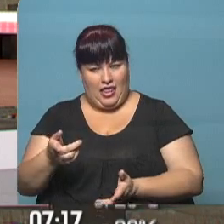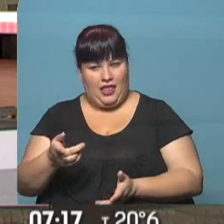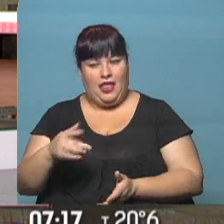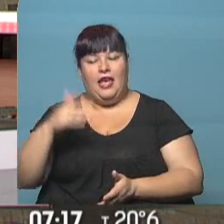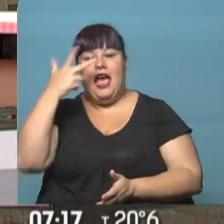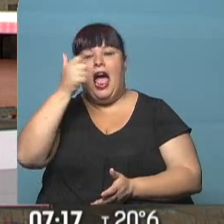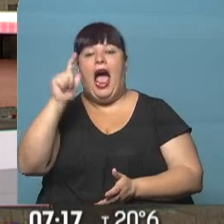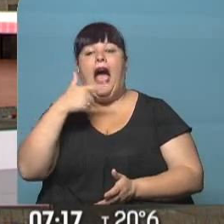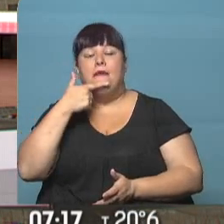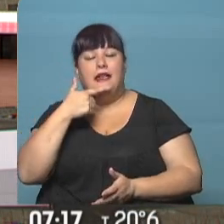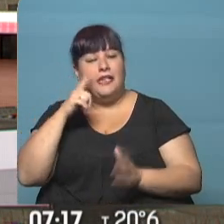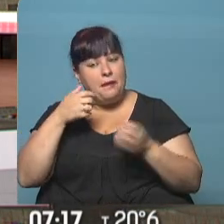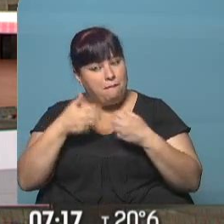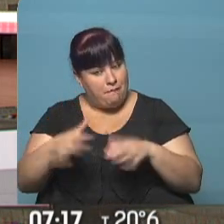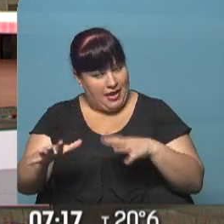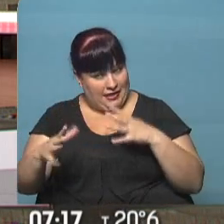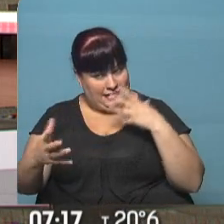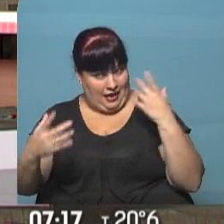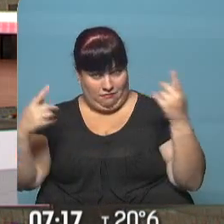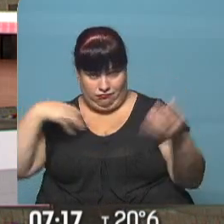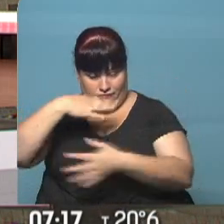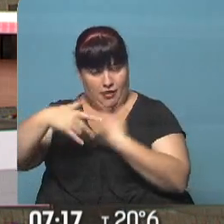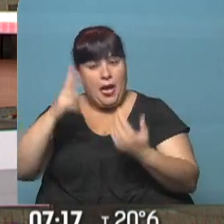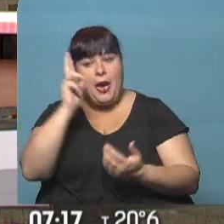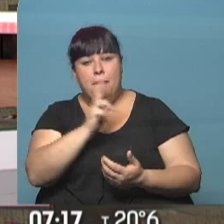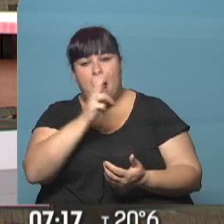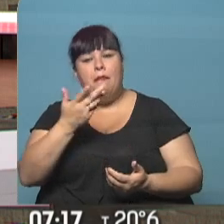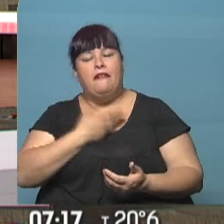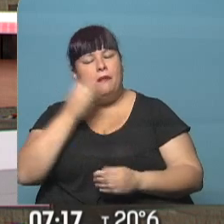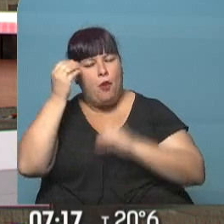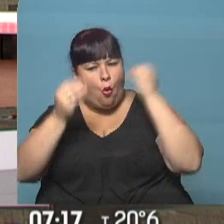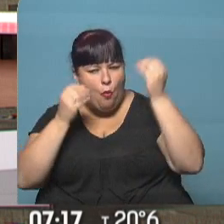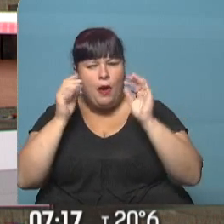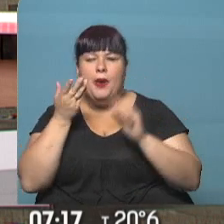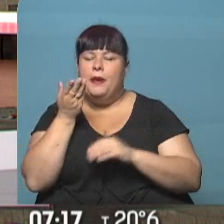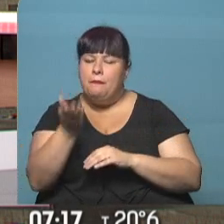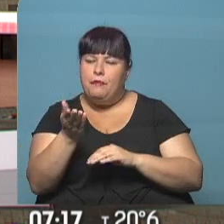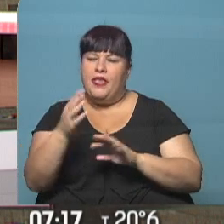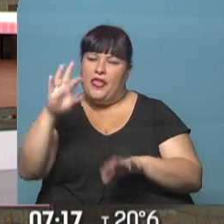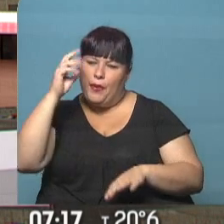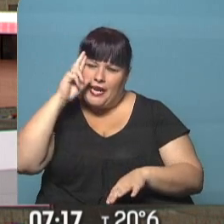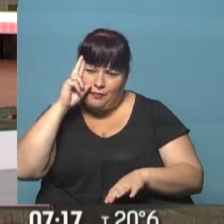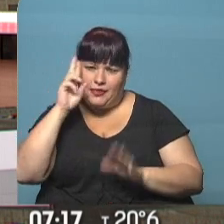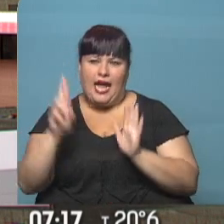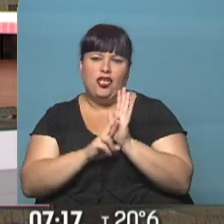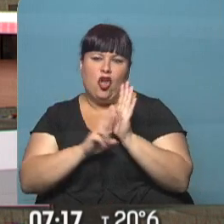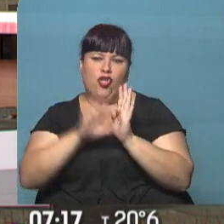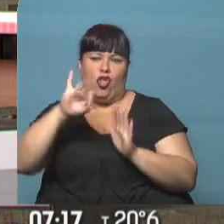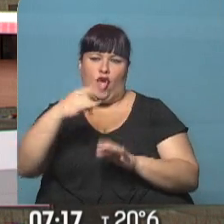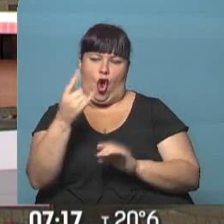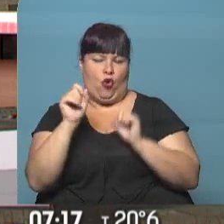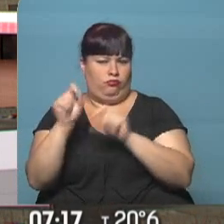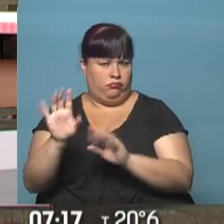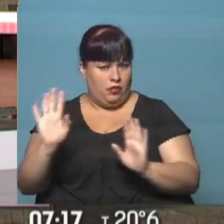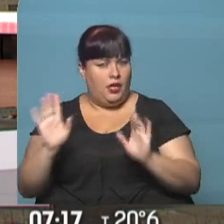Hamas dijo que se abren las puertas del infierno. El Papa Francisco, preocupado, piden que se respete las resoluciones de las Naciones